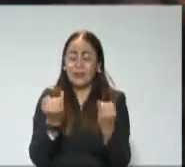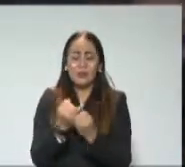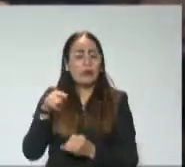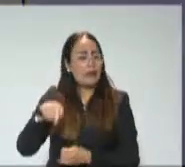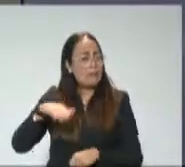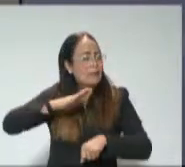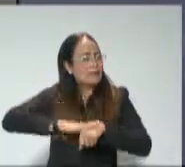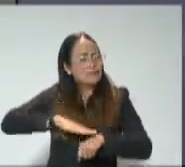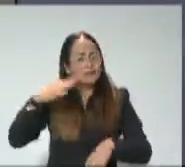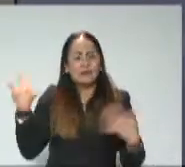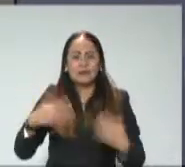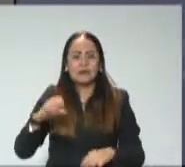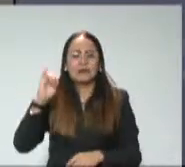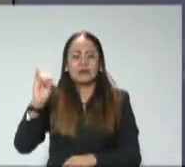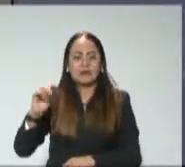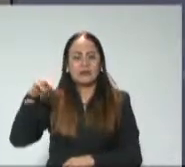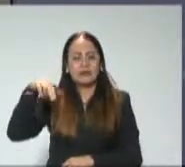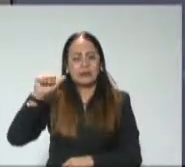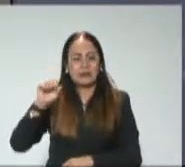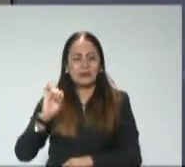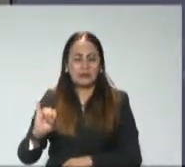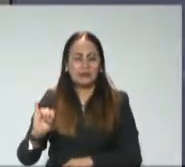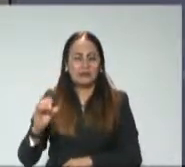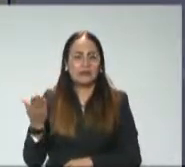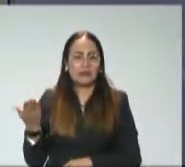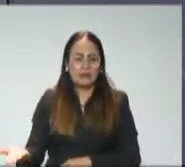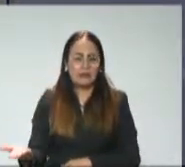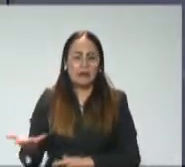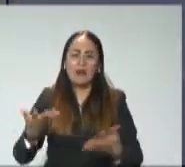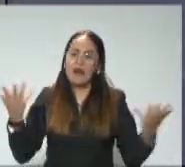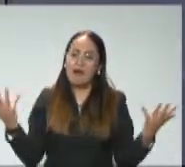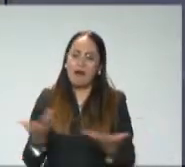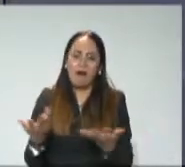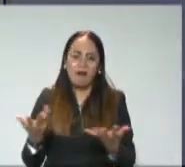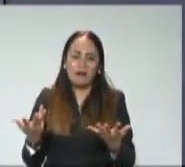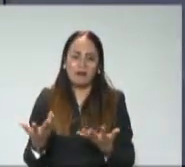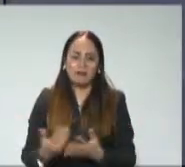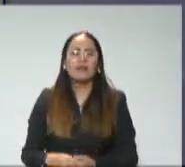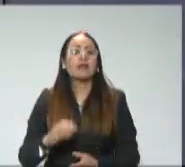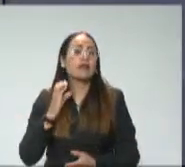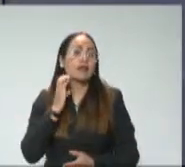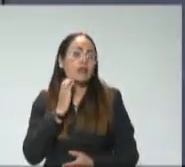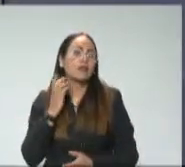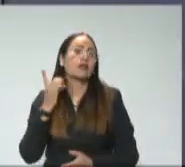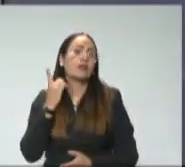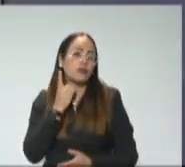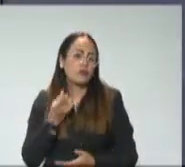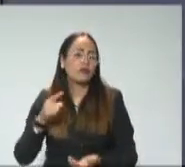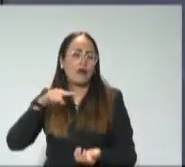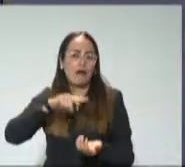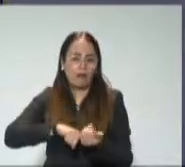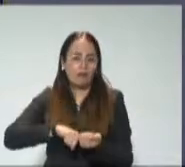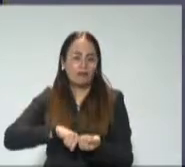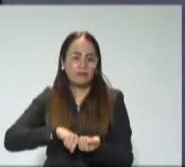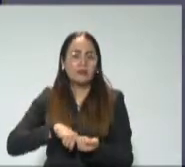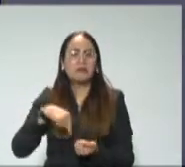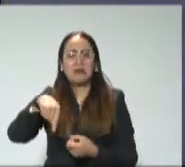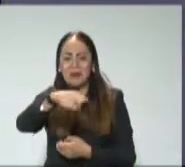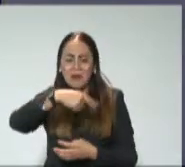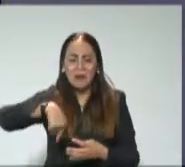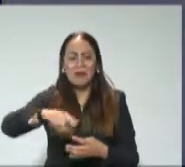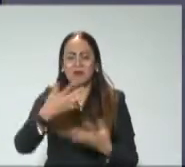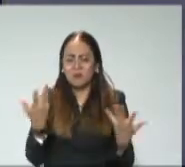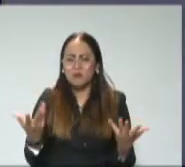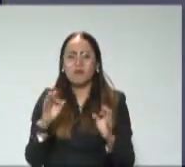todo transparencia y acceso a la información que ha hecho posible que la cámara de diputados tenga todos los